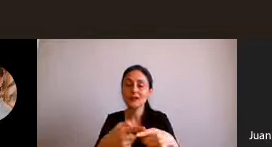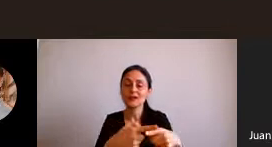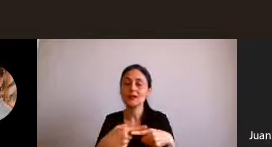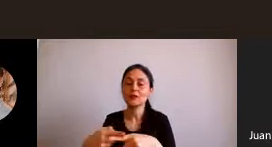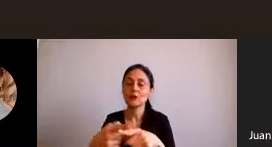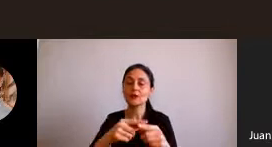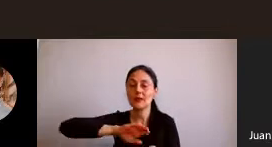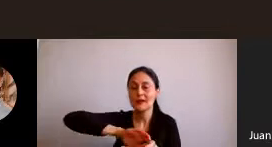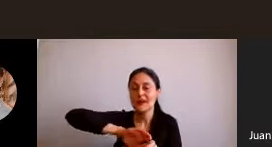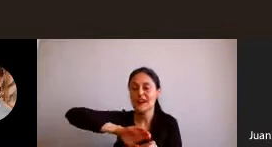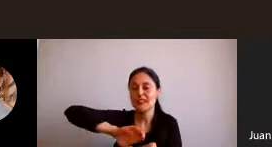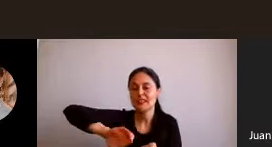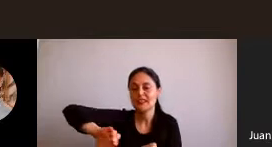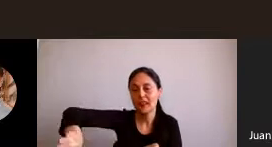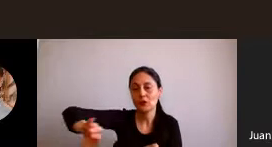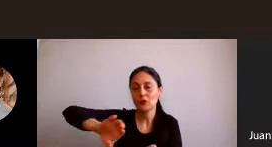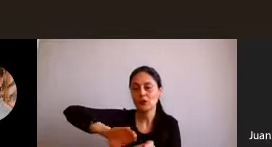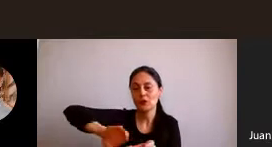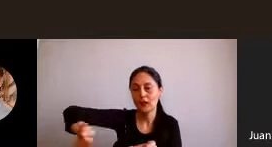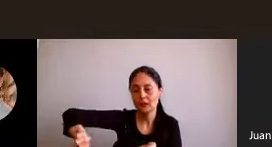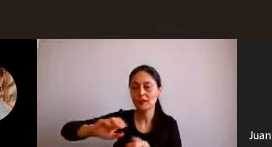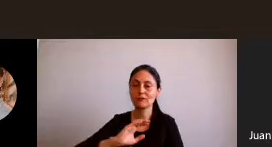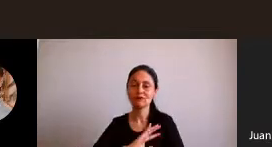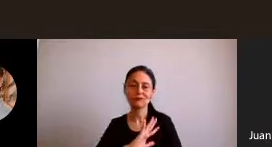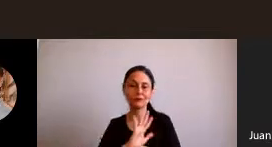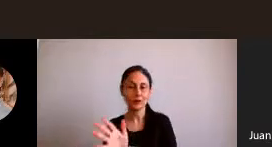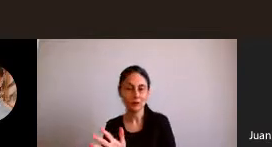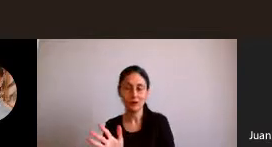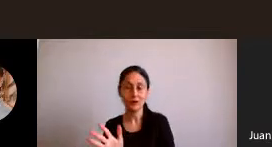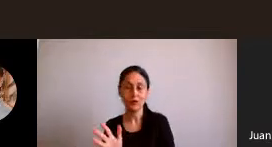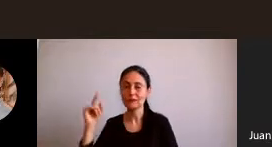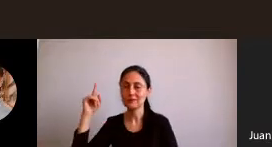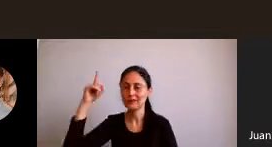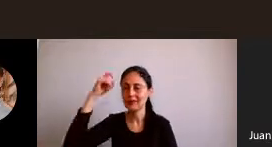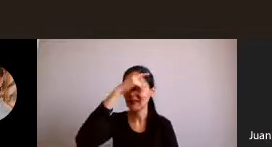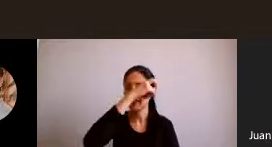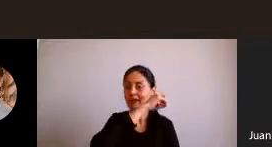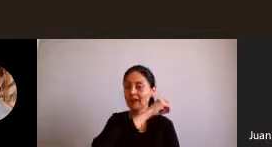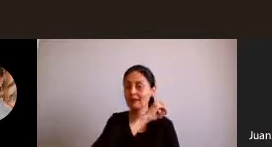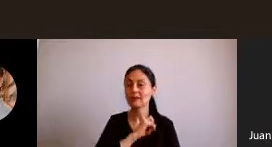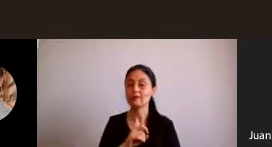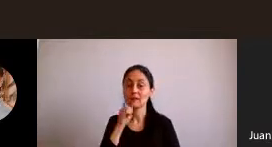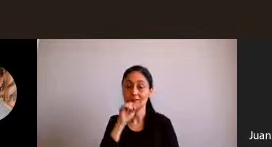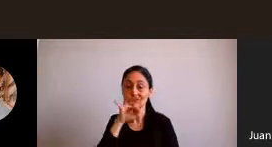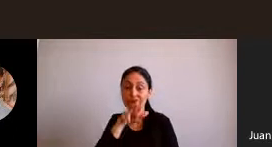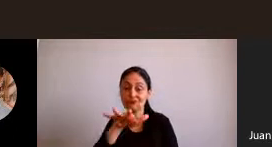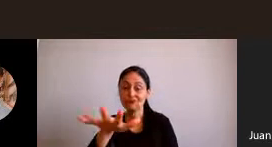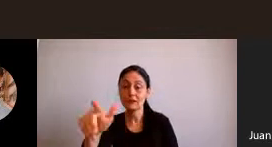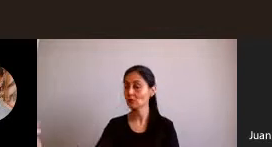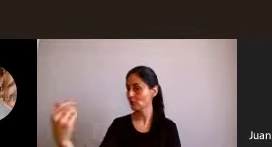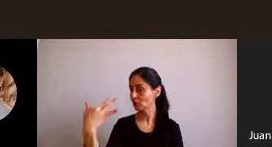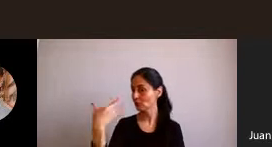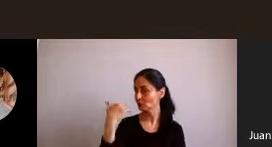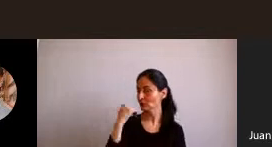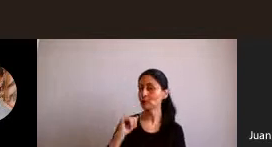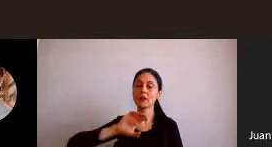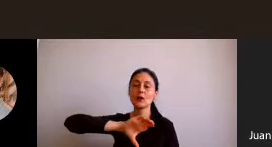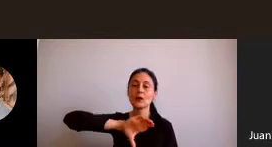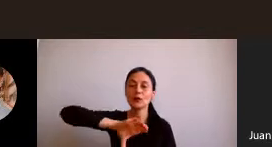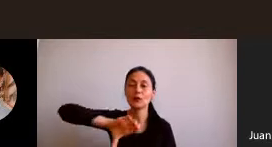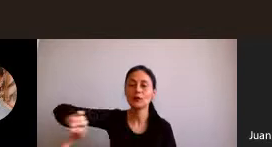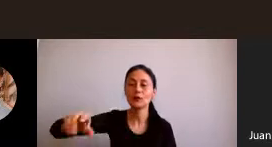visto más expresado porque en el fondo por la misma complicación del contagio, en el fondo hay una aislación social y aislación